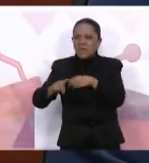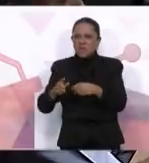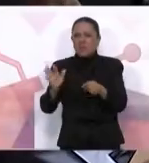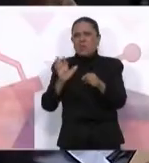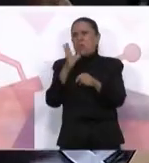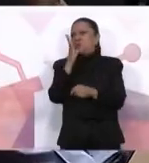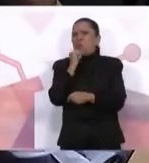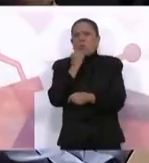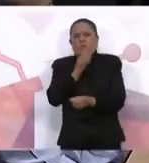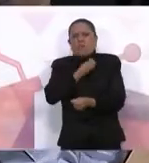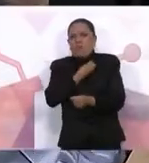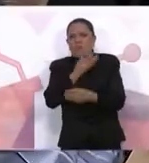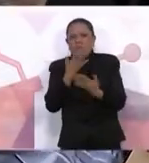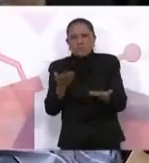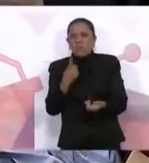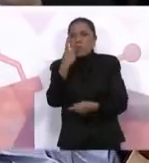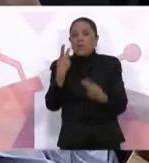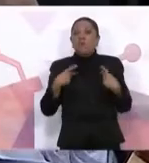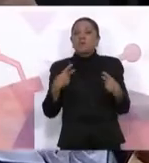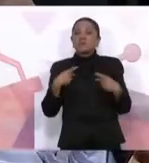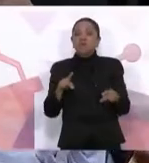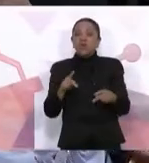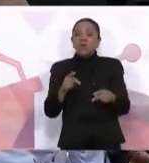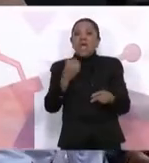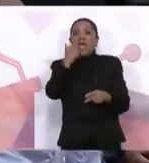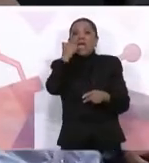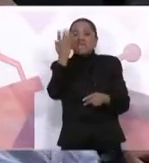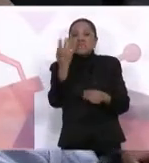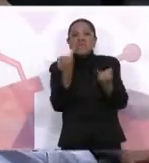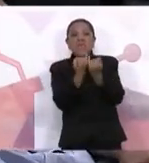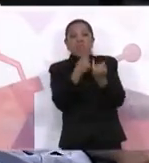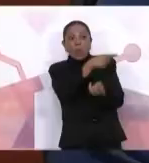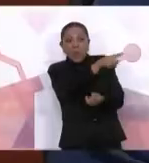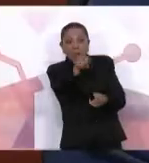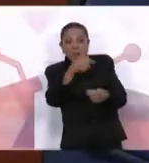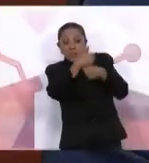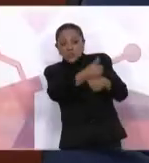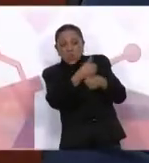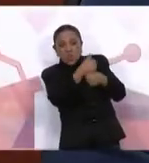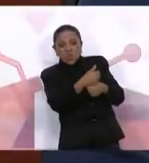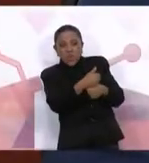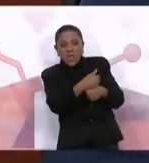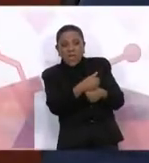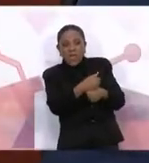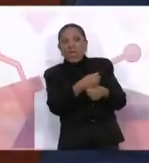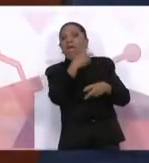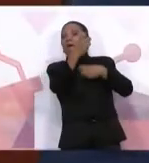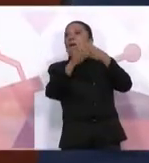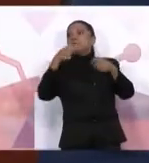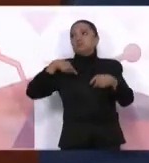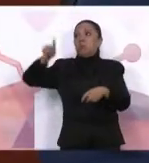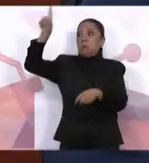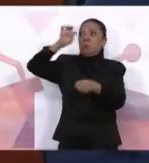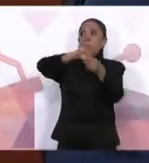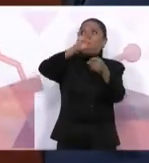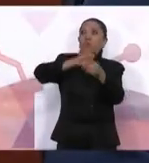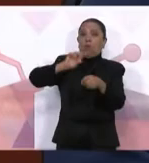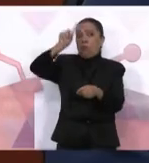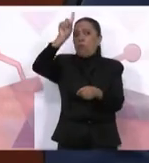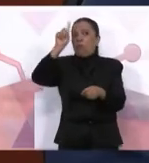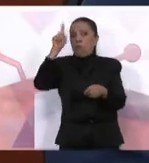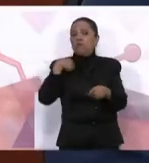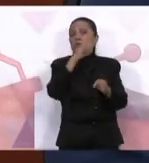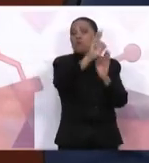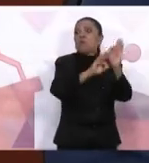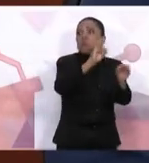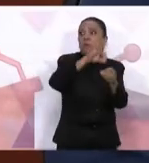quiera utilizar la desgracia de las personas para obtener un voto hoy creo que los candidatos tenemos la gran